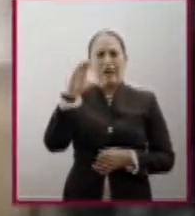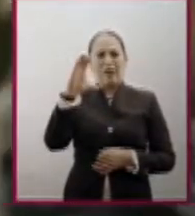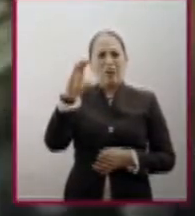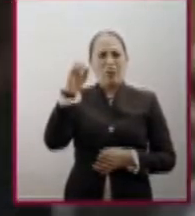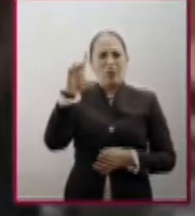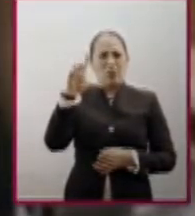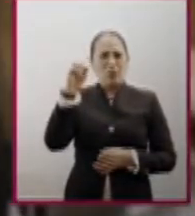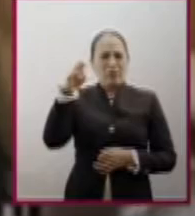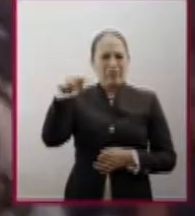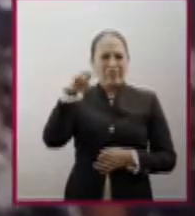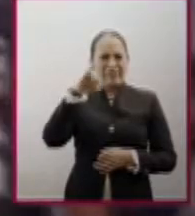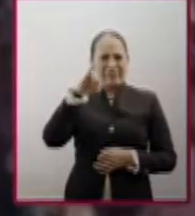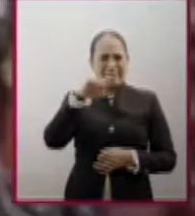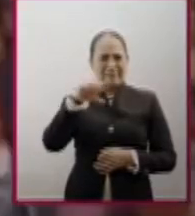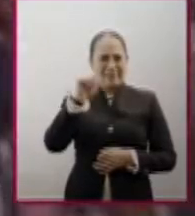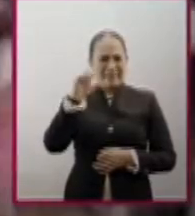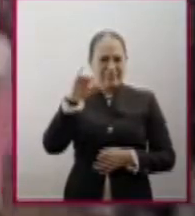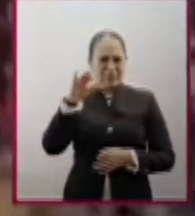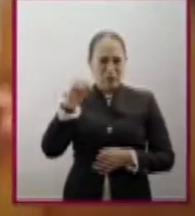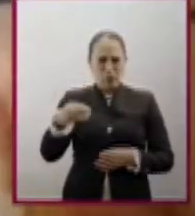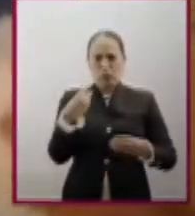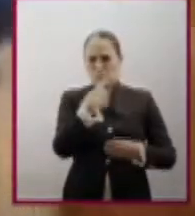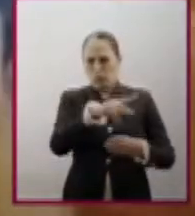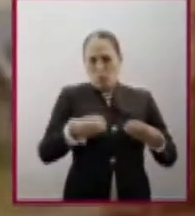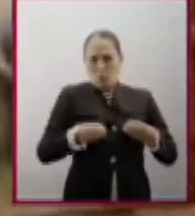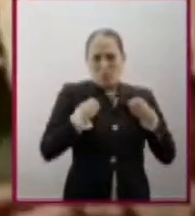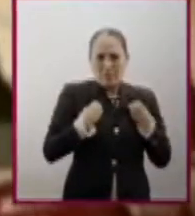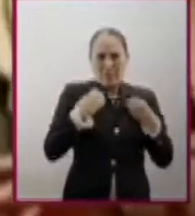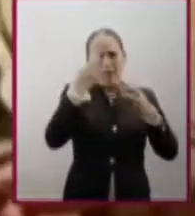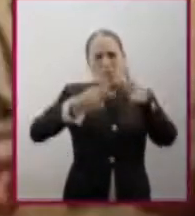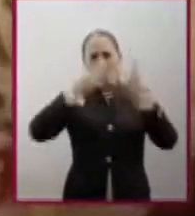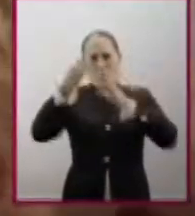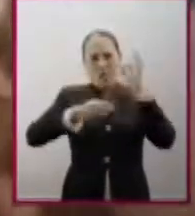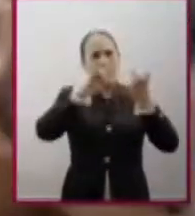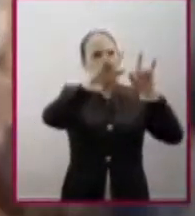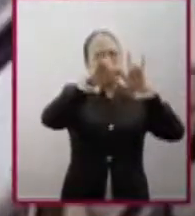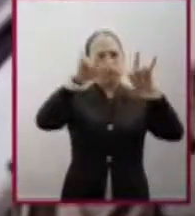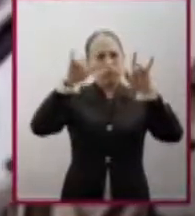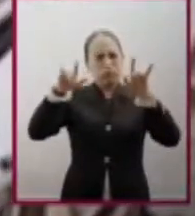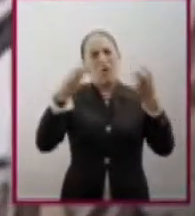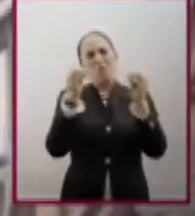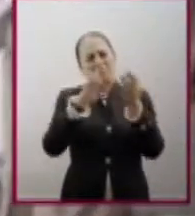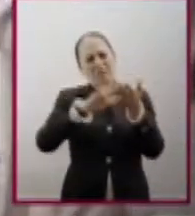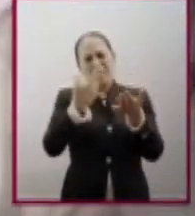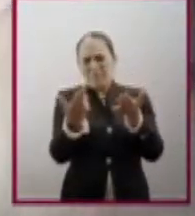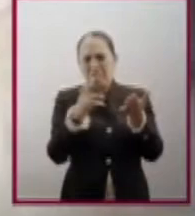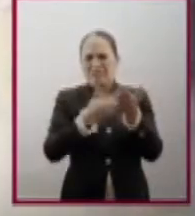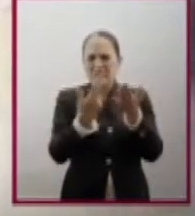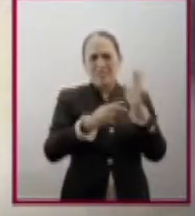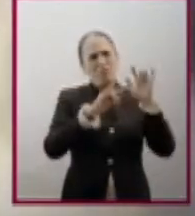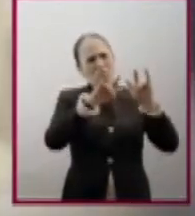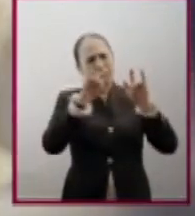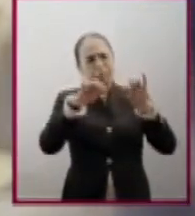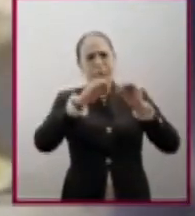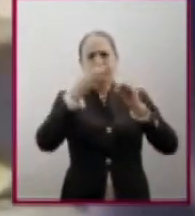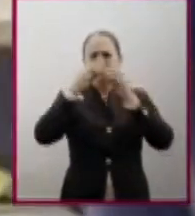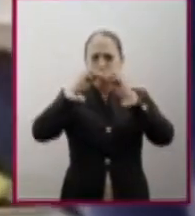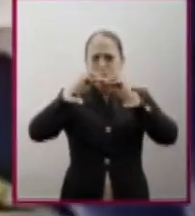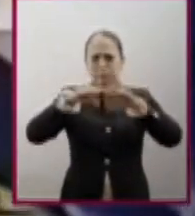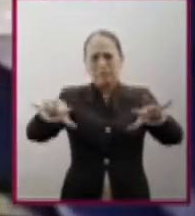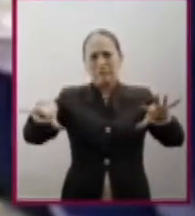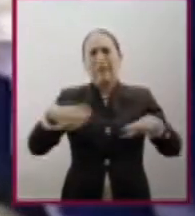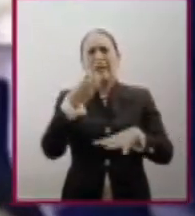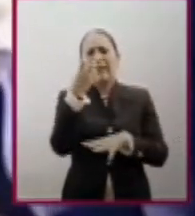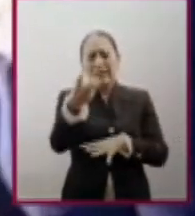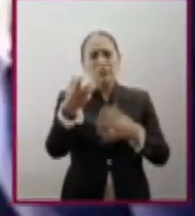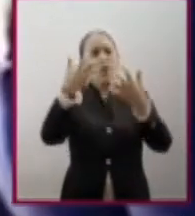colonización. Este estilo de vida que se promovía en la propaganda política y en la publicidad de las revistas y anuncios espectaculares, favoreció